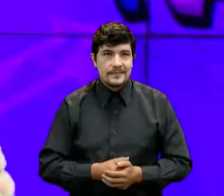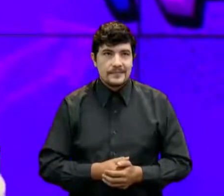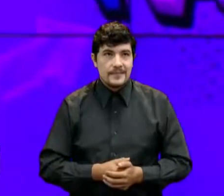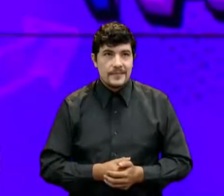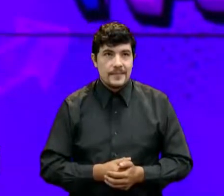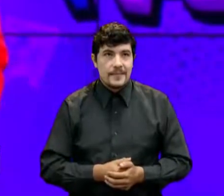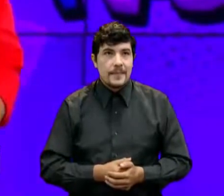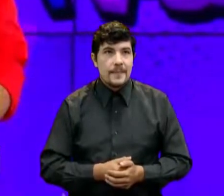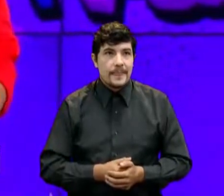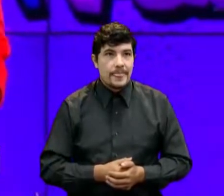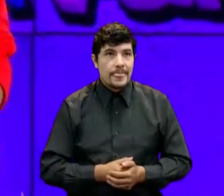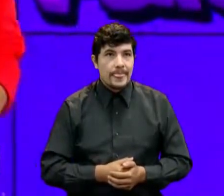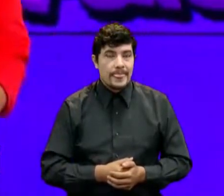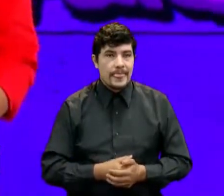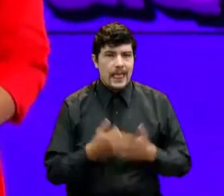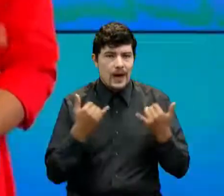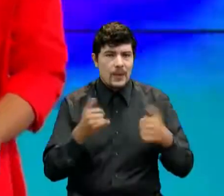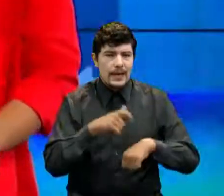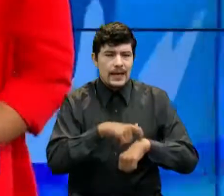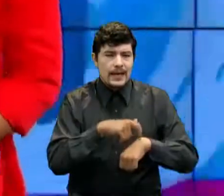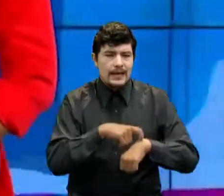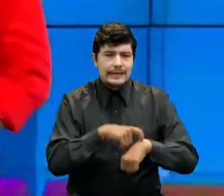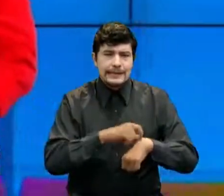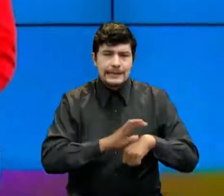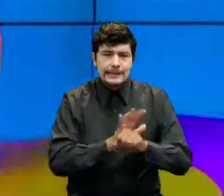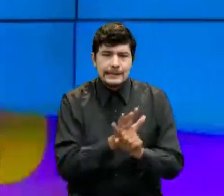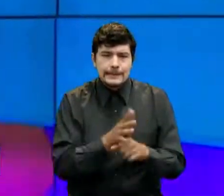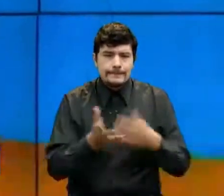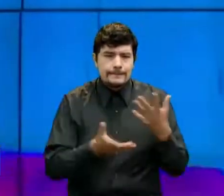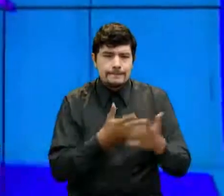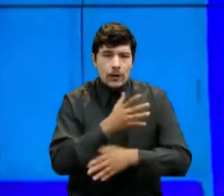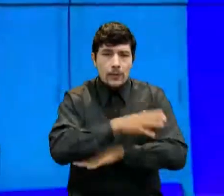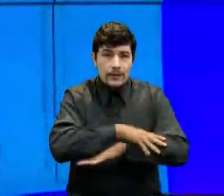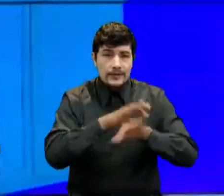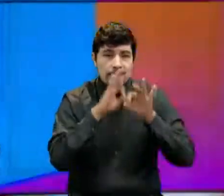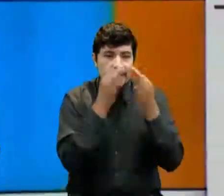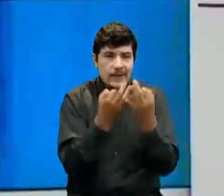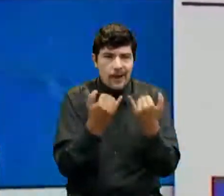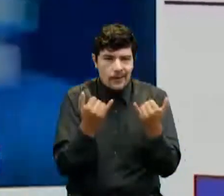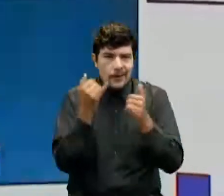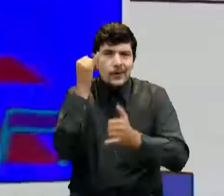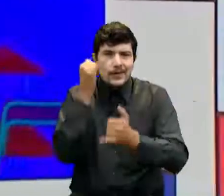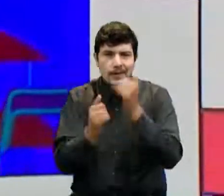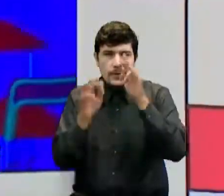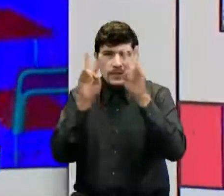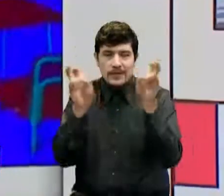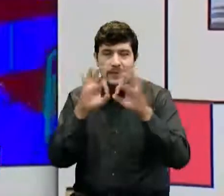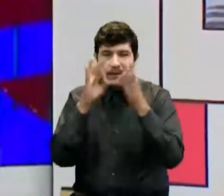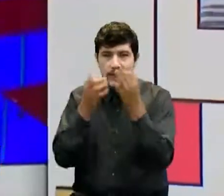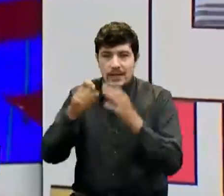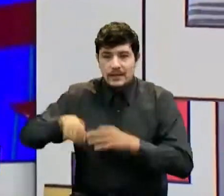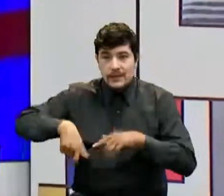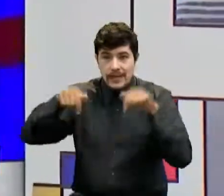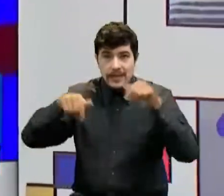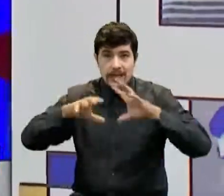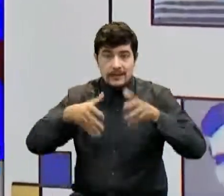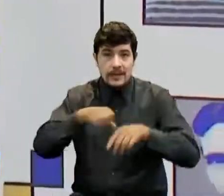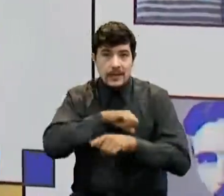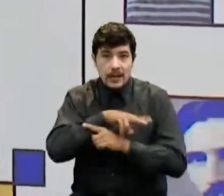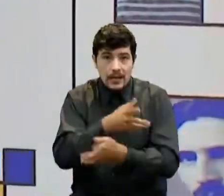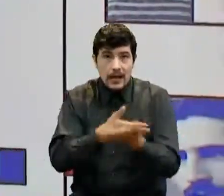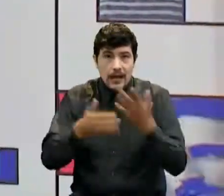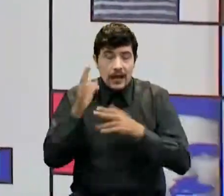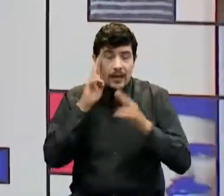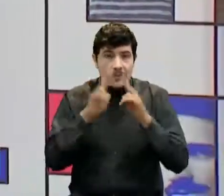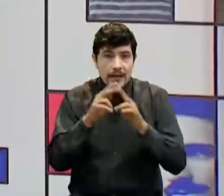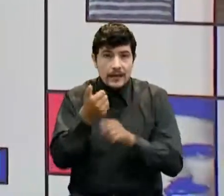Convivencia familiar en tiempos de pandemia. Ese va a ser nuestro tema en la última clase de familia de escuela aquí en Mi Clase, Mi Parche. Los espero a todos conectados